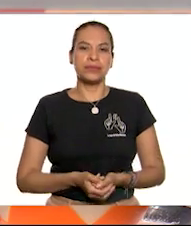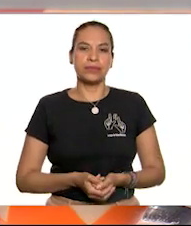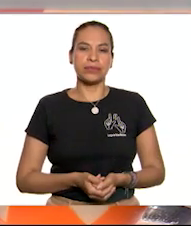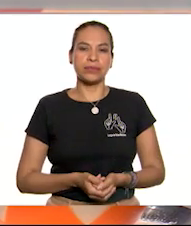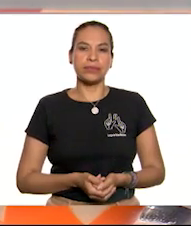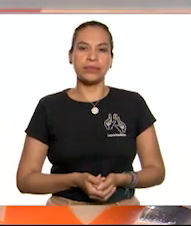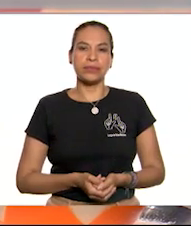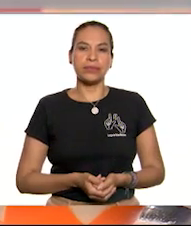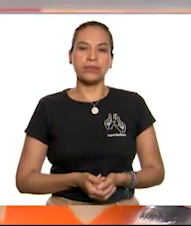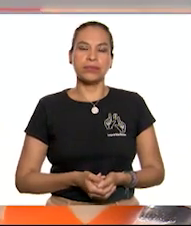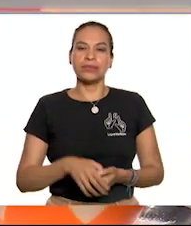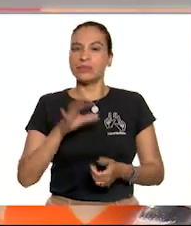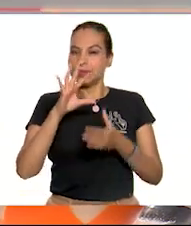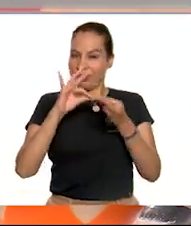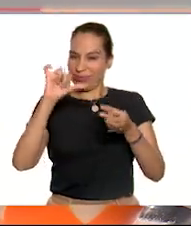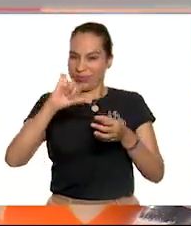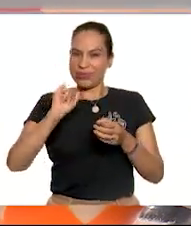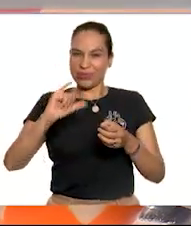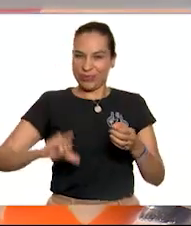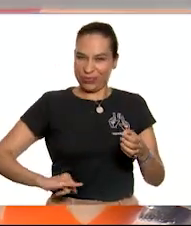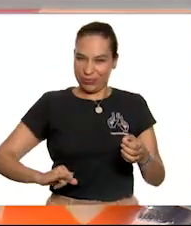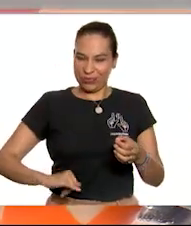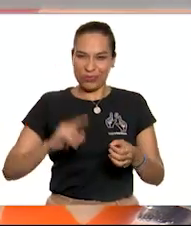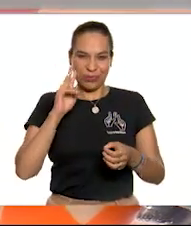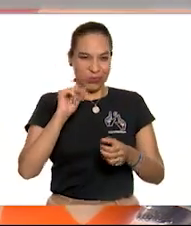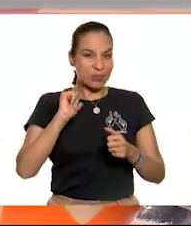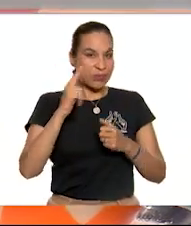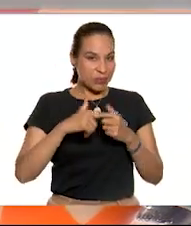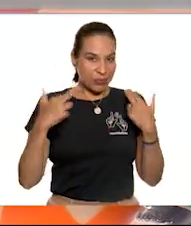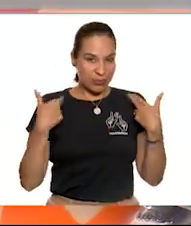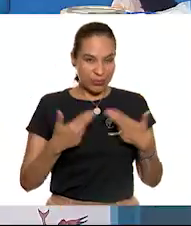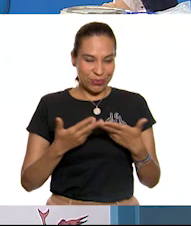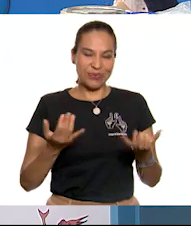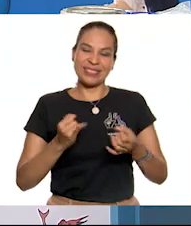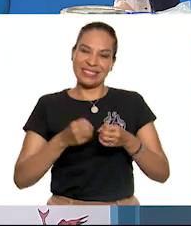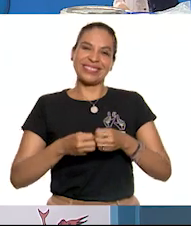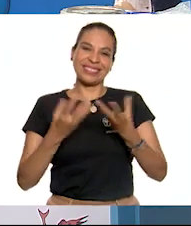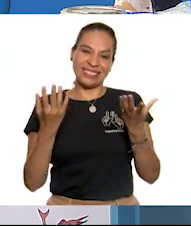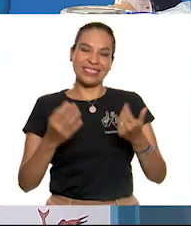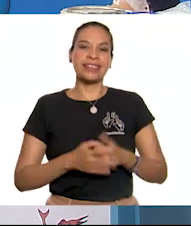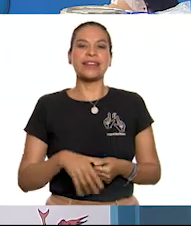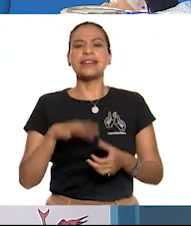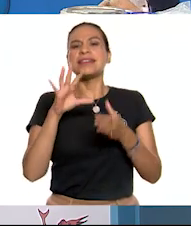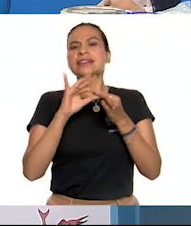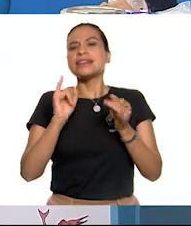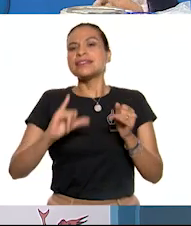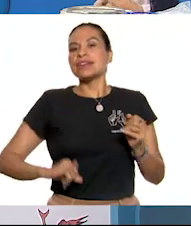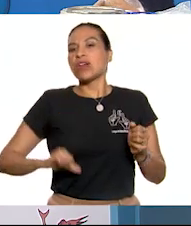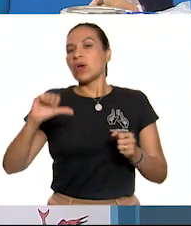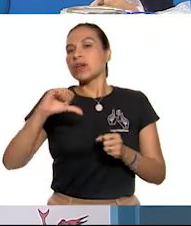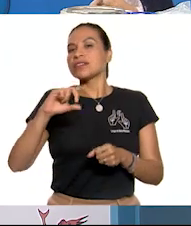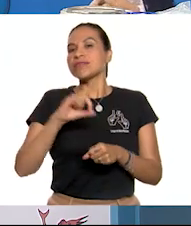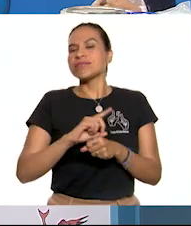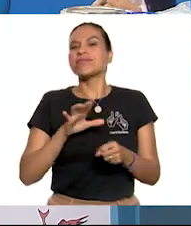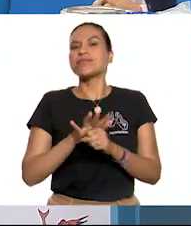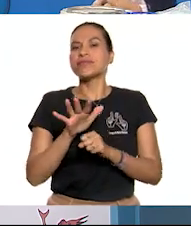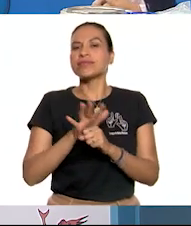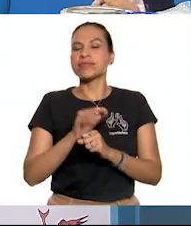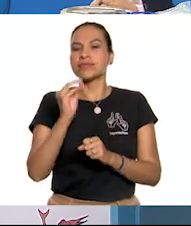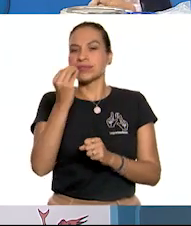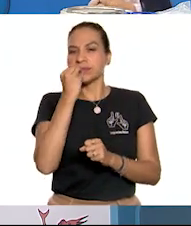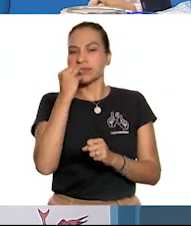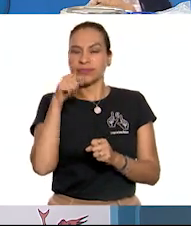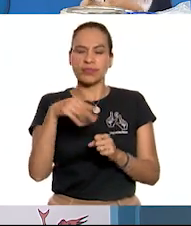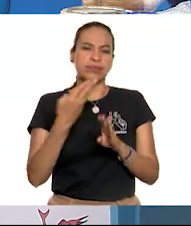el dato interesante del día de hoy. ¿Nos trajo algo, maestra? Claro que sí. El dato interesante del día de hoy es sobre un